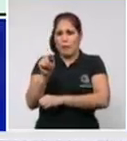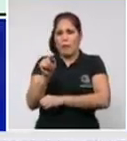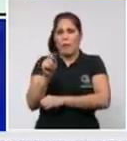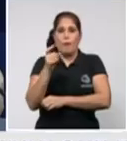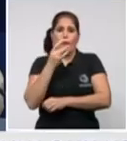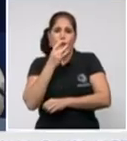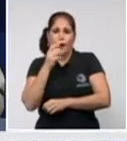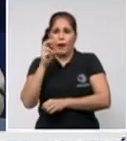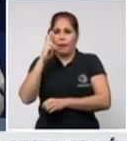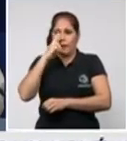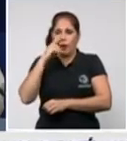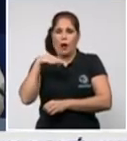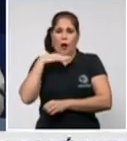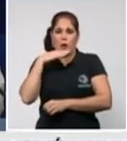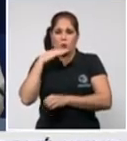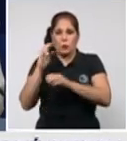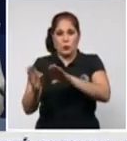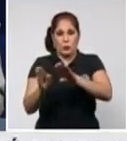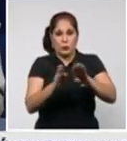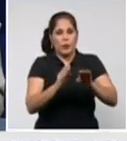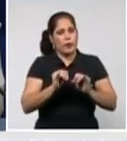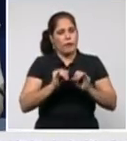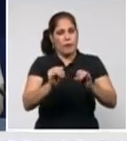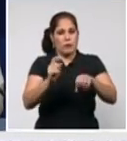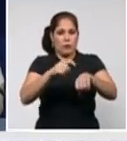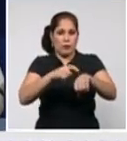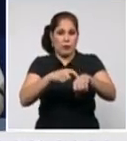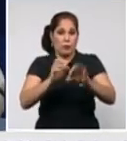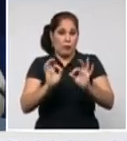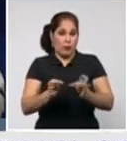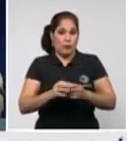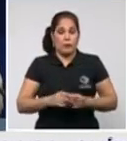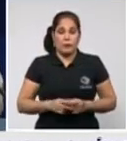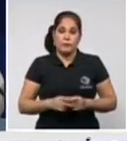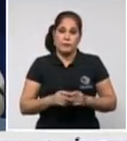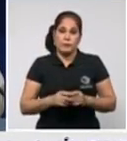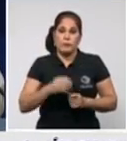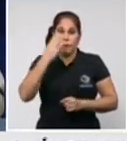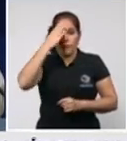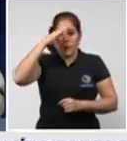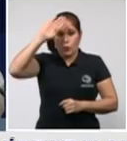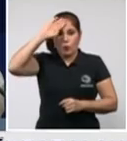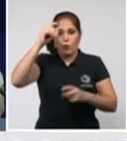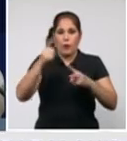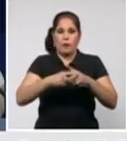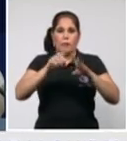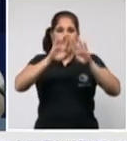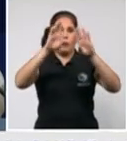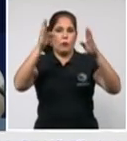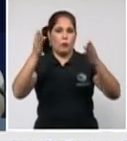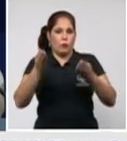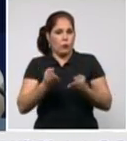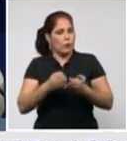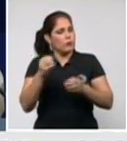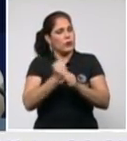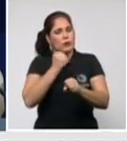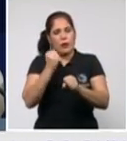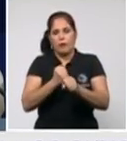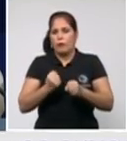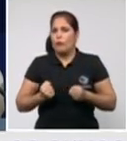número de casos. Bueno, hasta aquí nuestra información. Cuba, el mundo, se trabaja